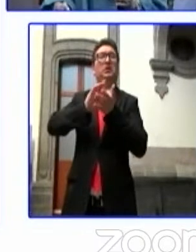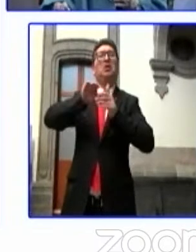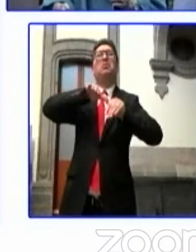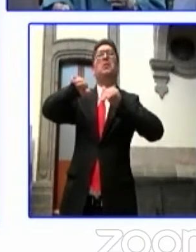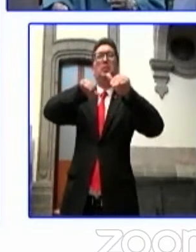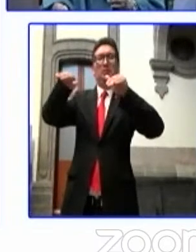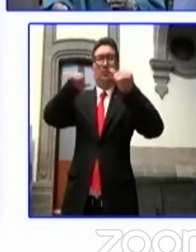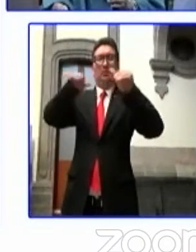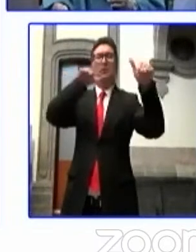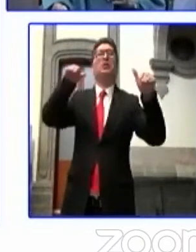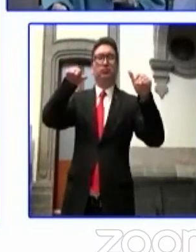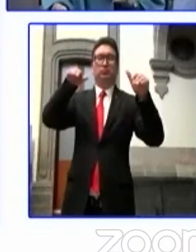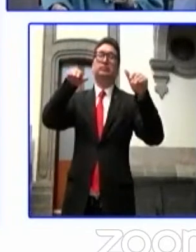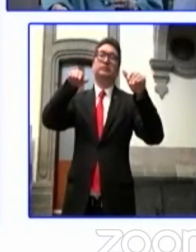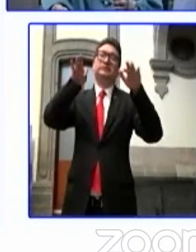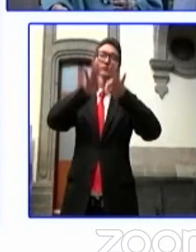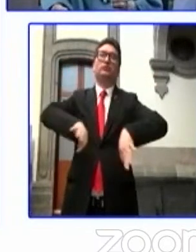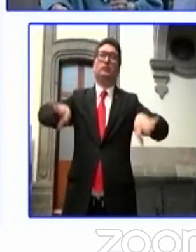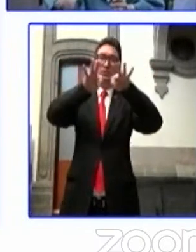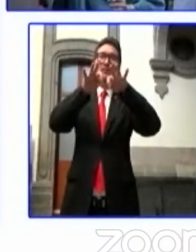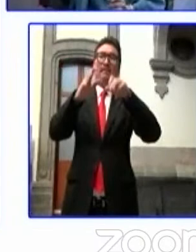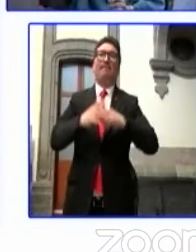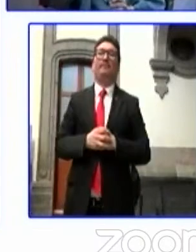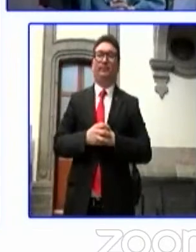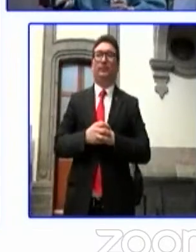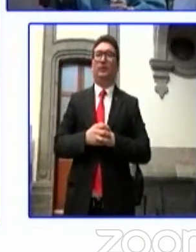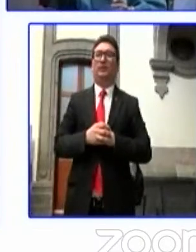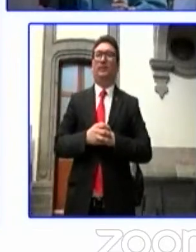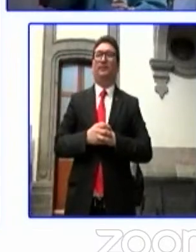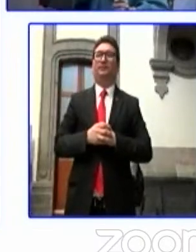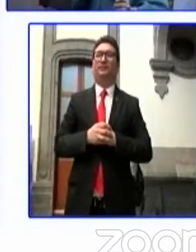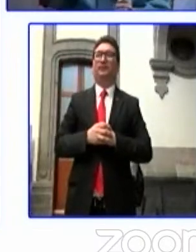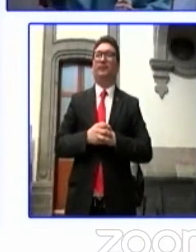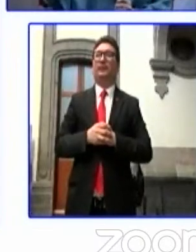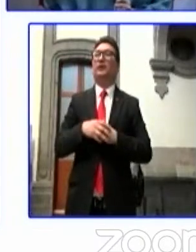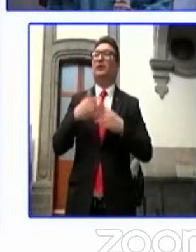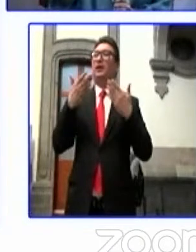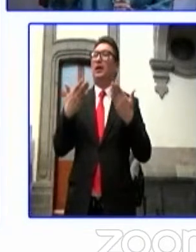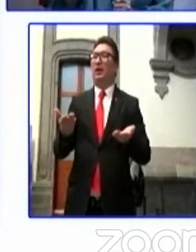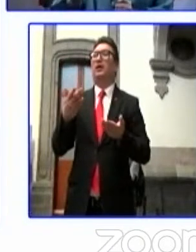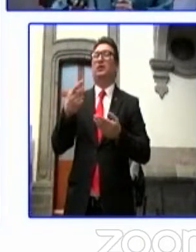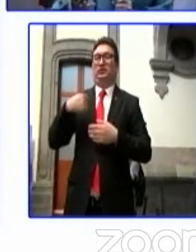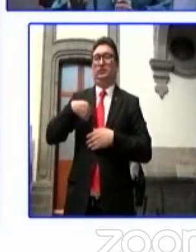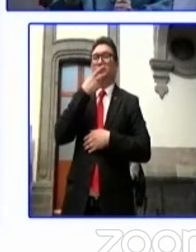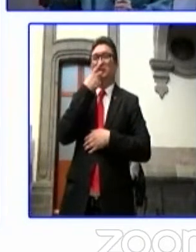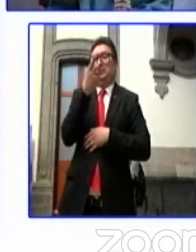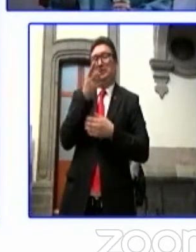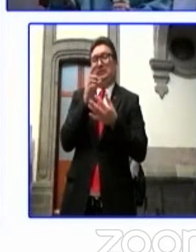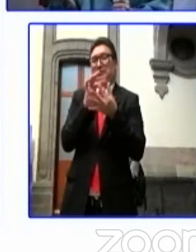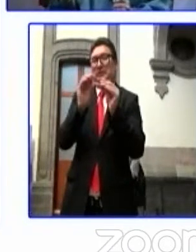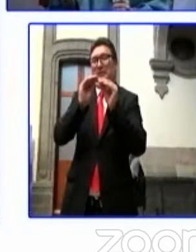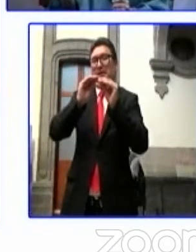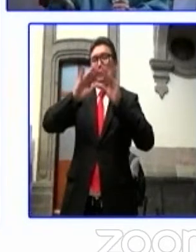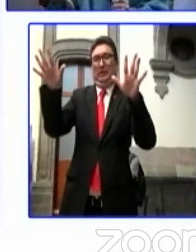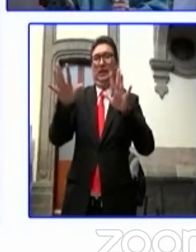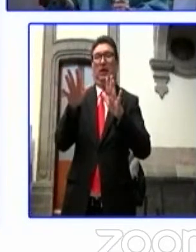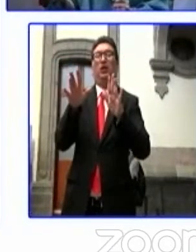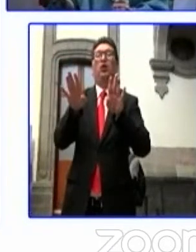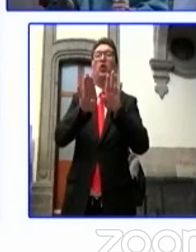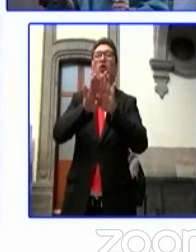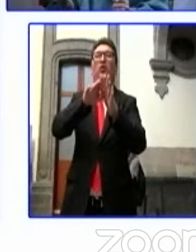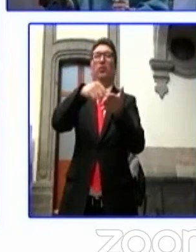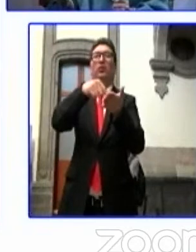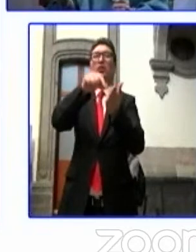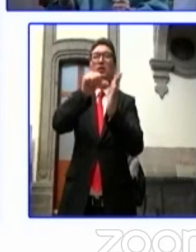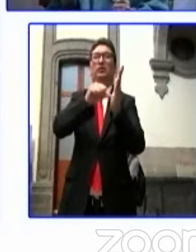con discapacidad. Entonces, como digo aquí, en un claro ejemplo de seguimiento al mandato del